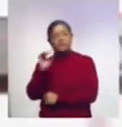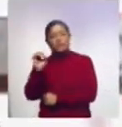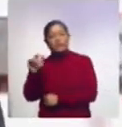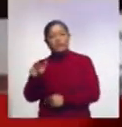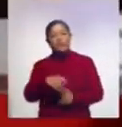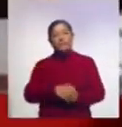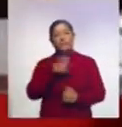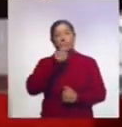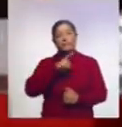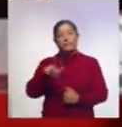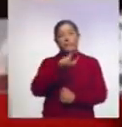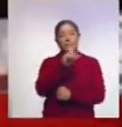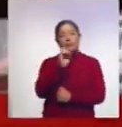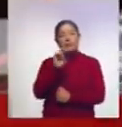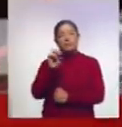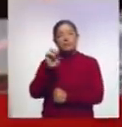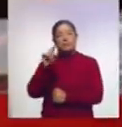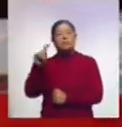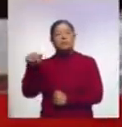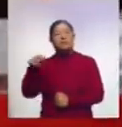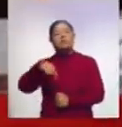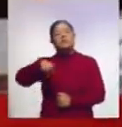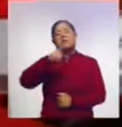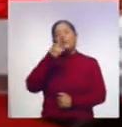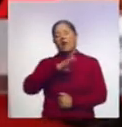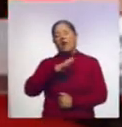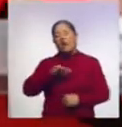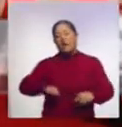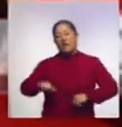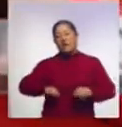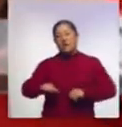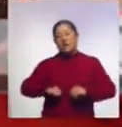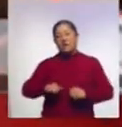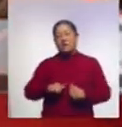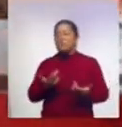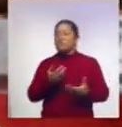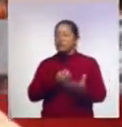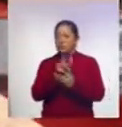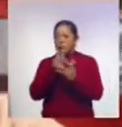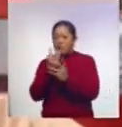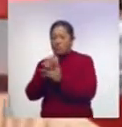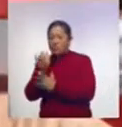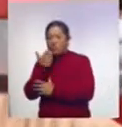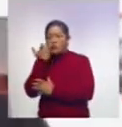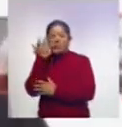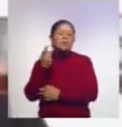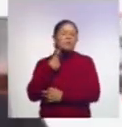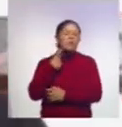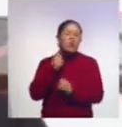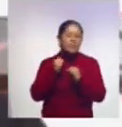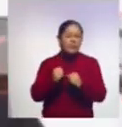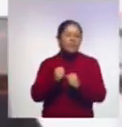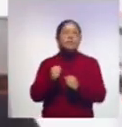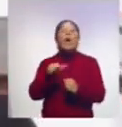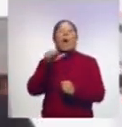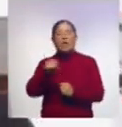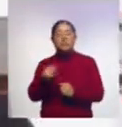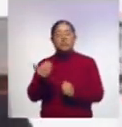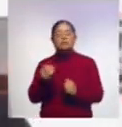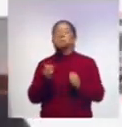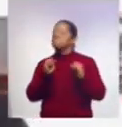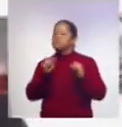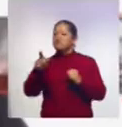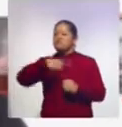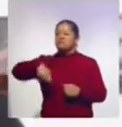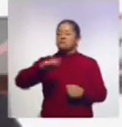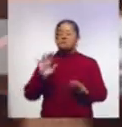en la administración estatal se impulsan acciones innovadoras que buscan fortalecer las políticas de género y con ello garantizar la igualdad de la